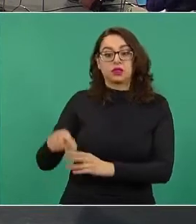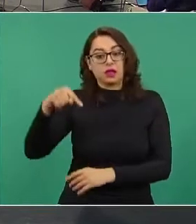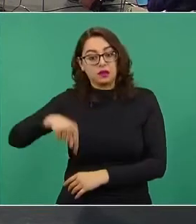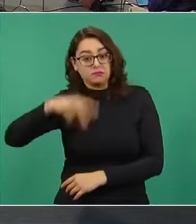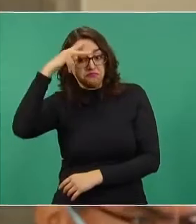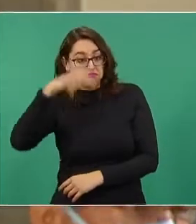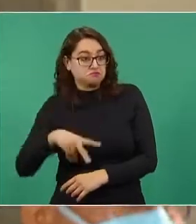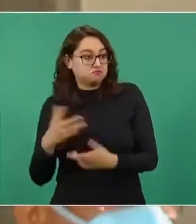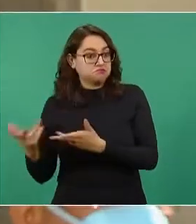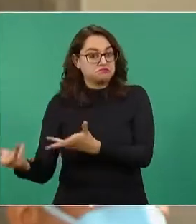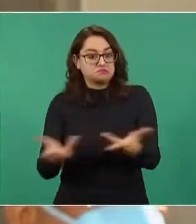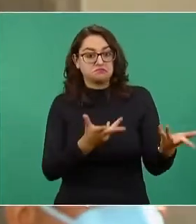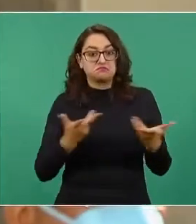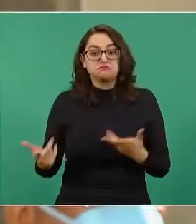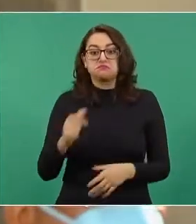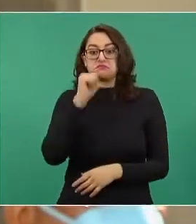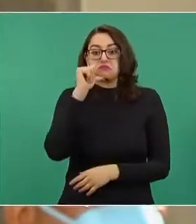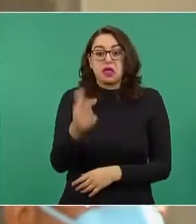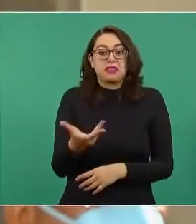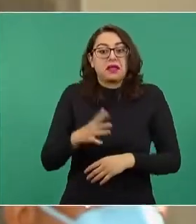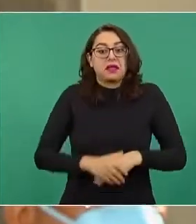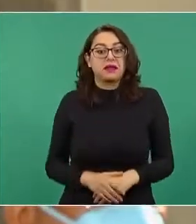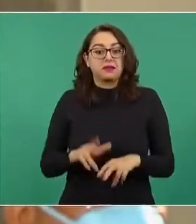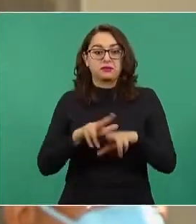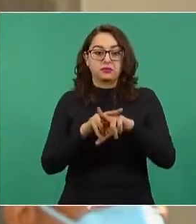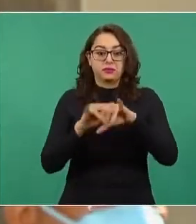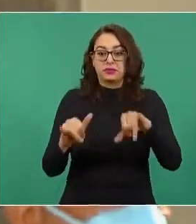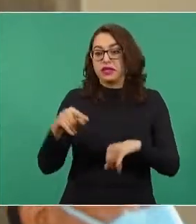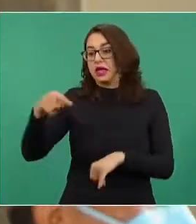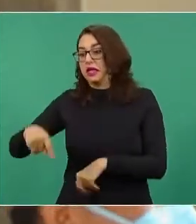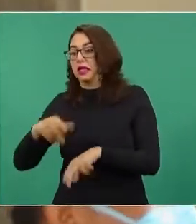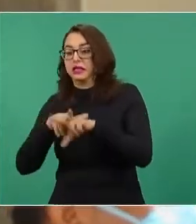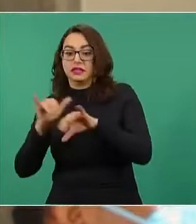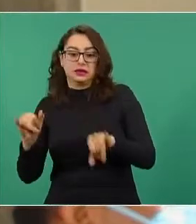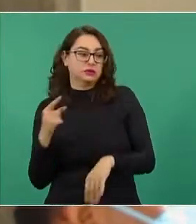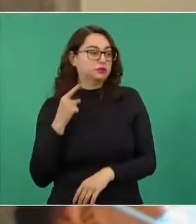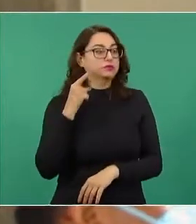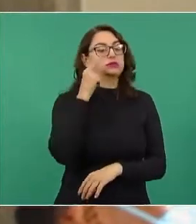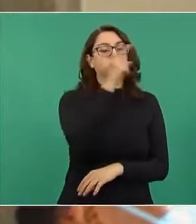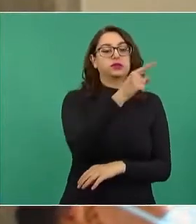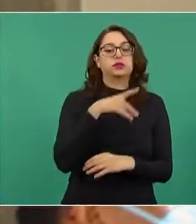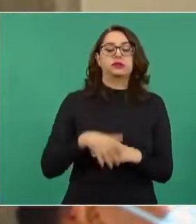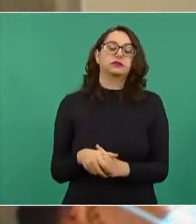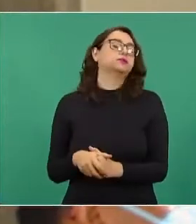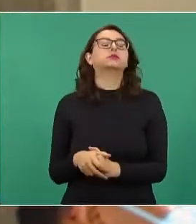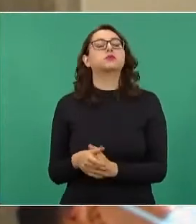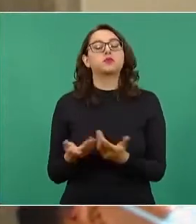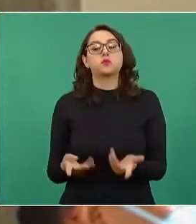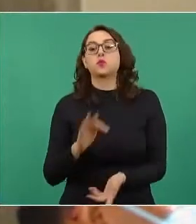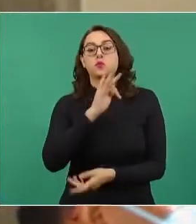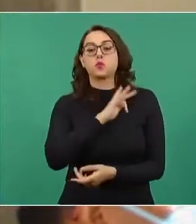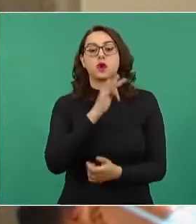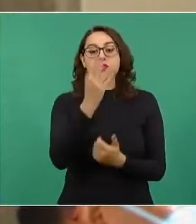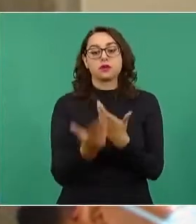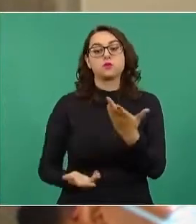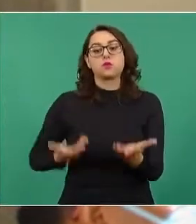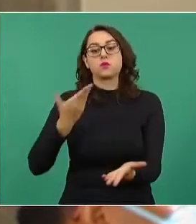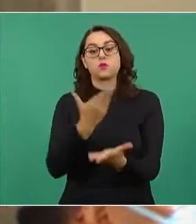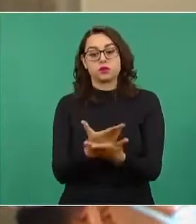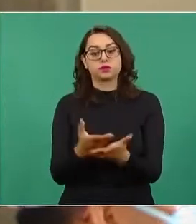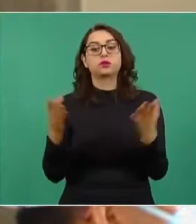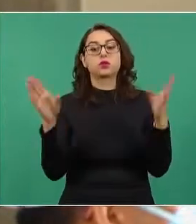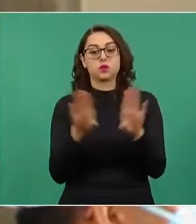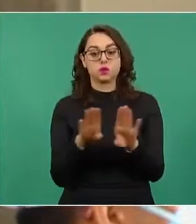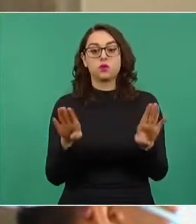no tienen nada, no son ni de aquí ni de allá. Entonces quisiera ver si apoyaría esa propuesta, presidente, cómo